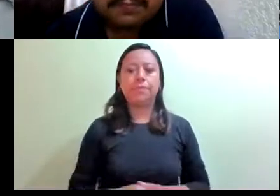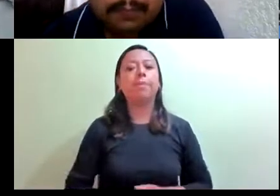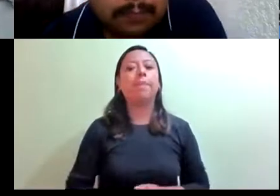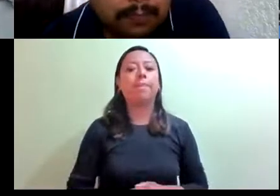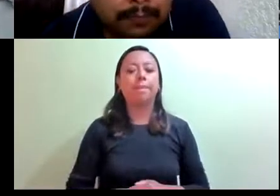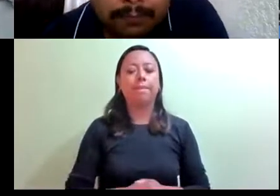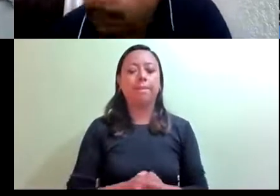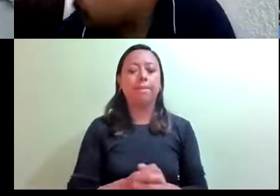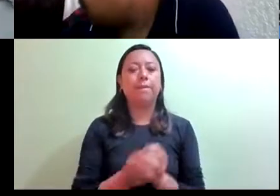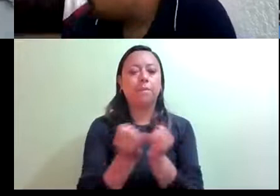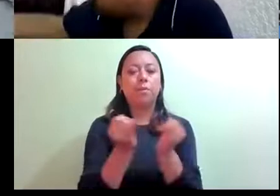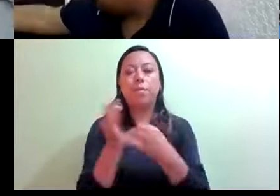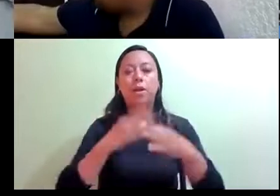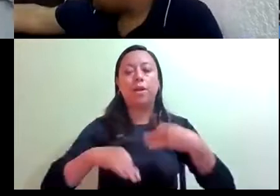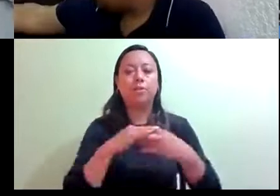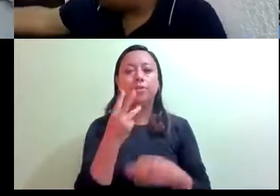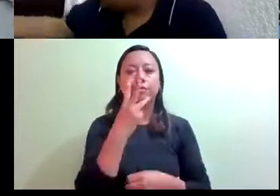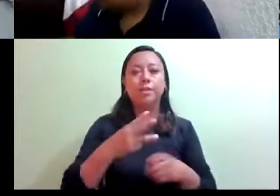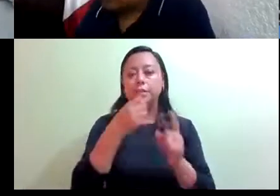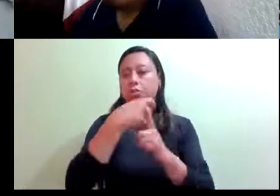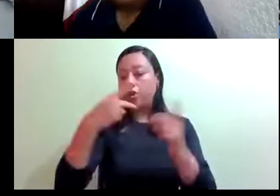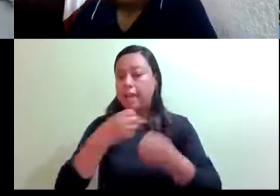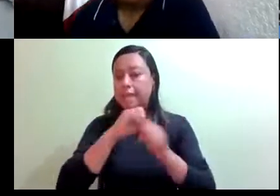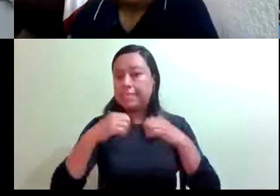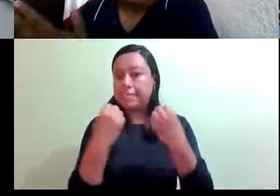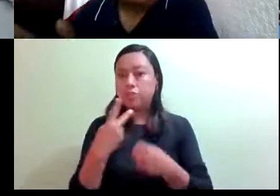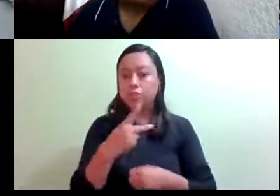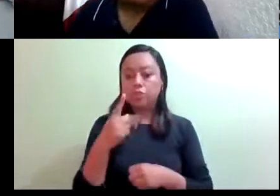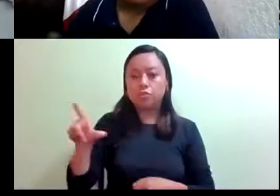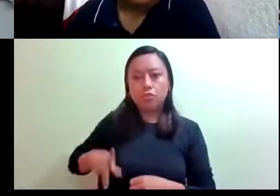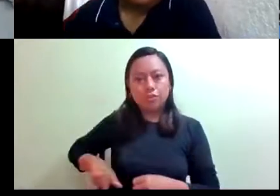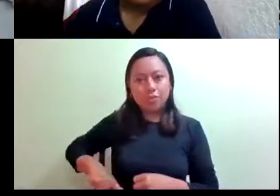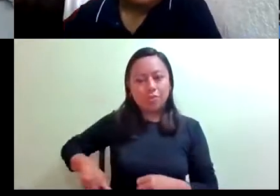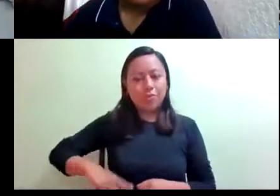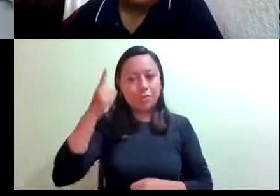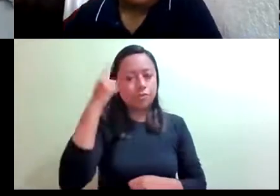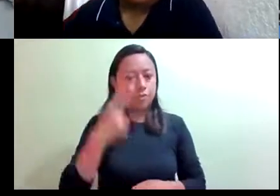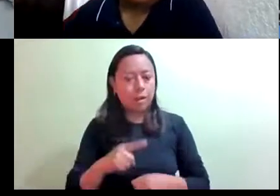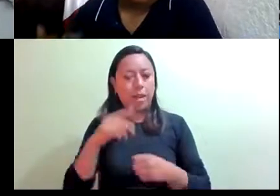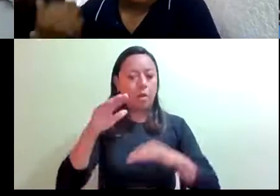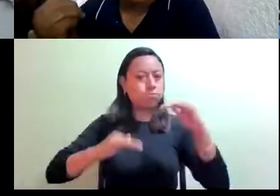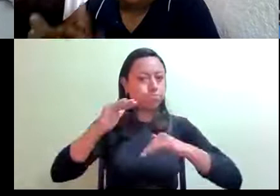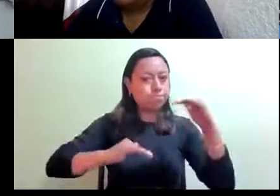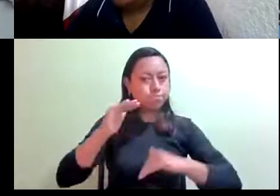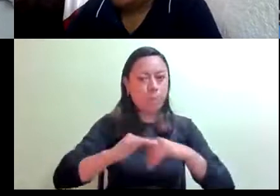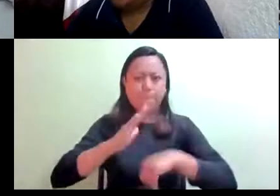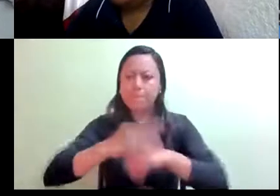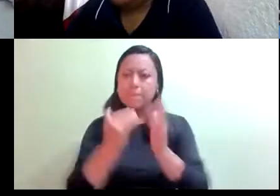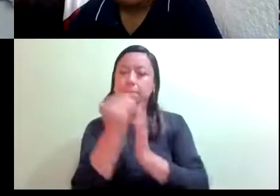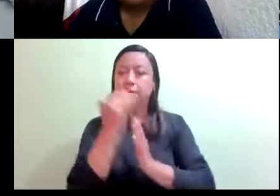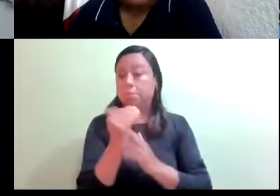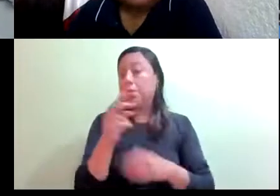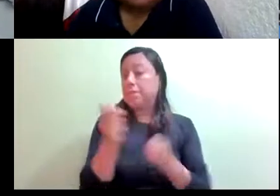de la mano con los 3 órdenes de gobierno, así como con organismos autónomos para lograr reducir la brecha de desigualdad, garantizando que nadie se quede